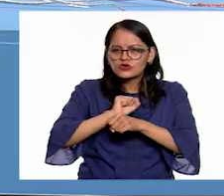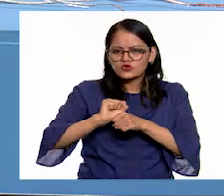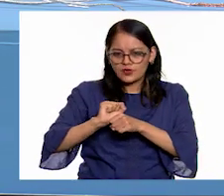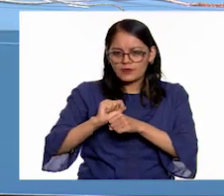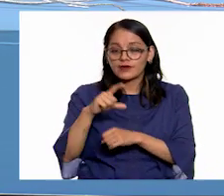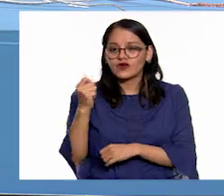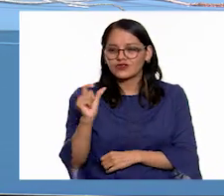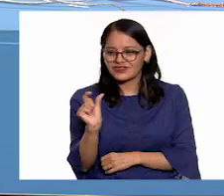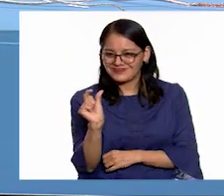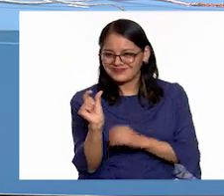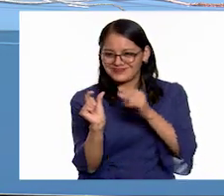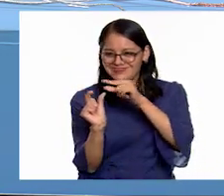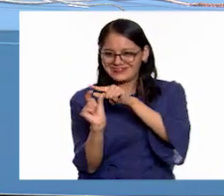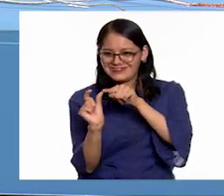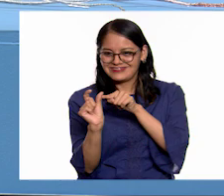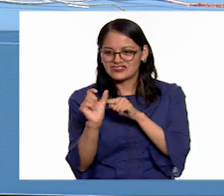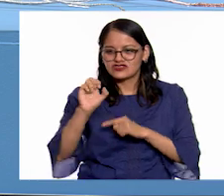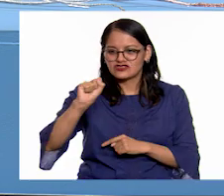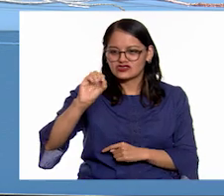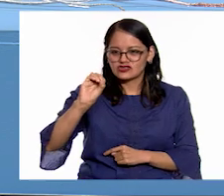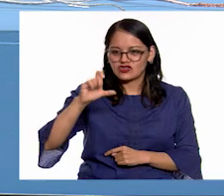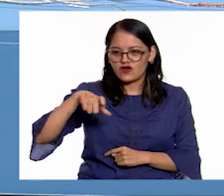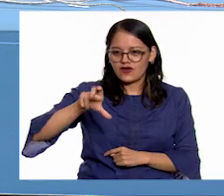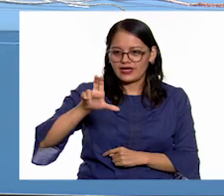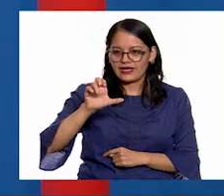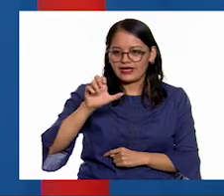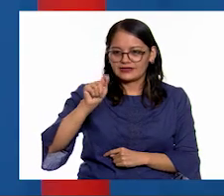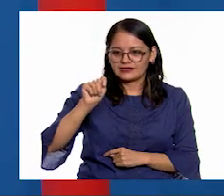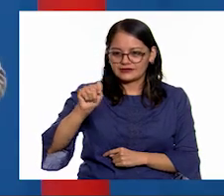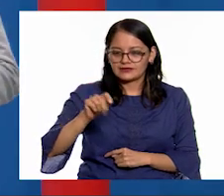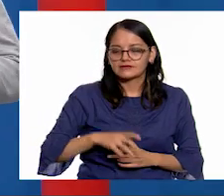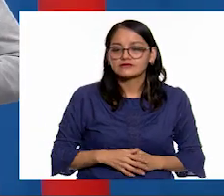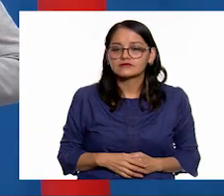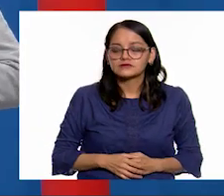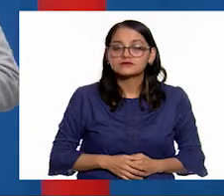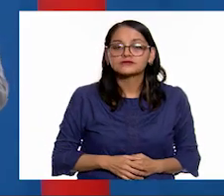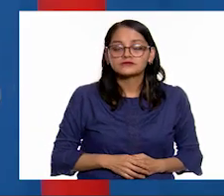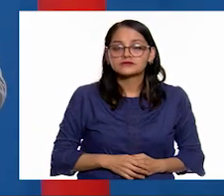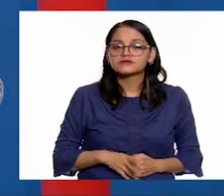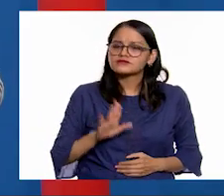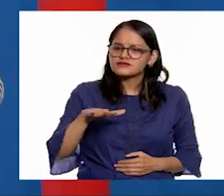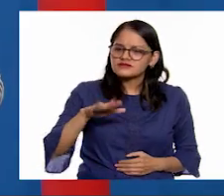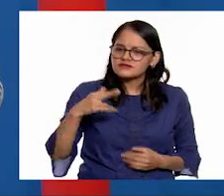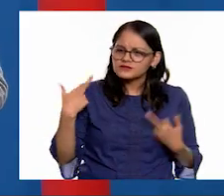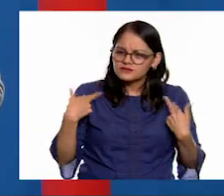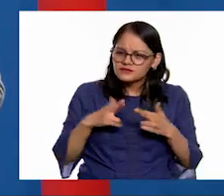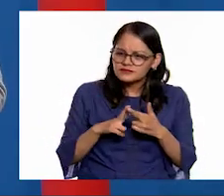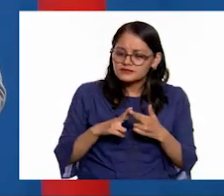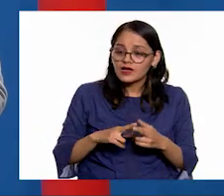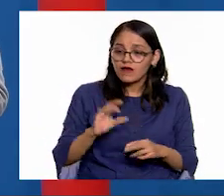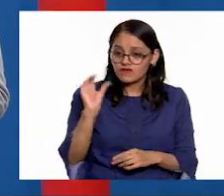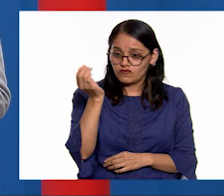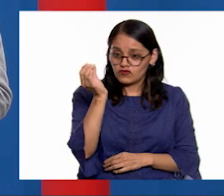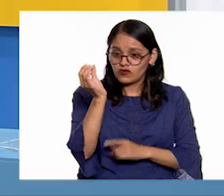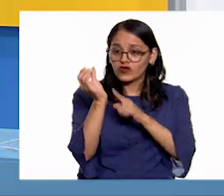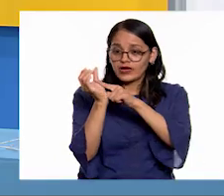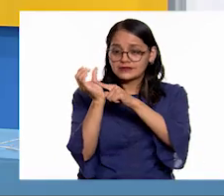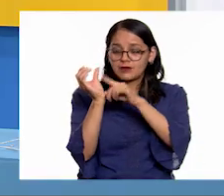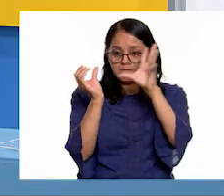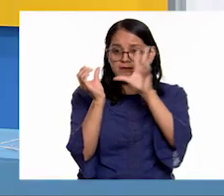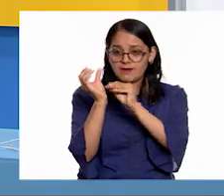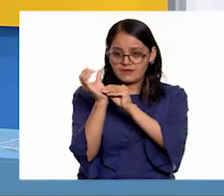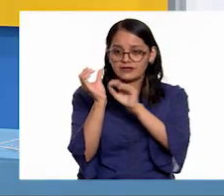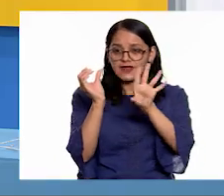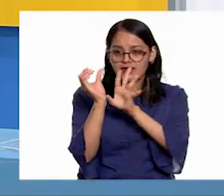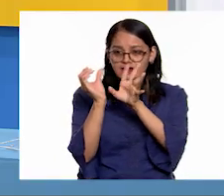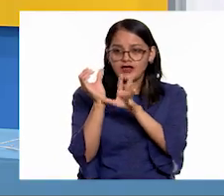socket, que ya viene aquí pegado. Maestra Elis, en este caso el foco es el receptor, ¿correcto? Así es,